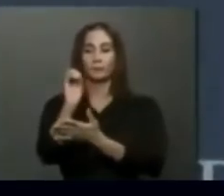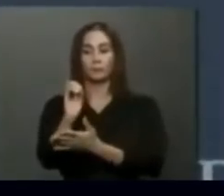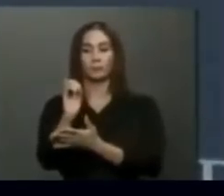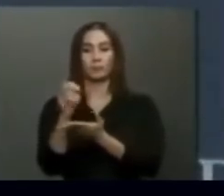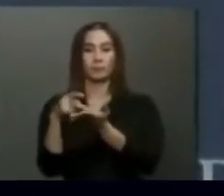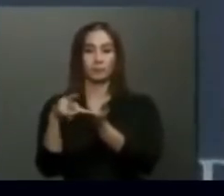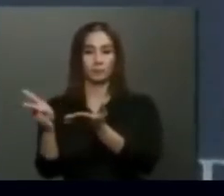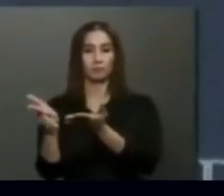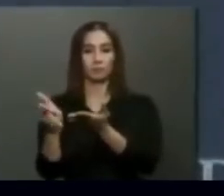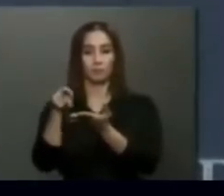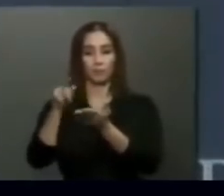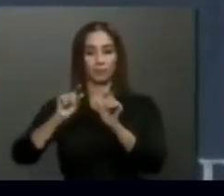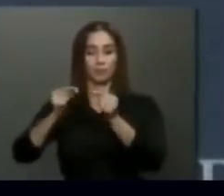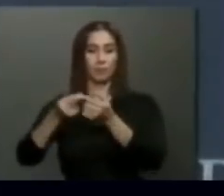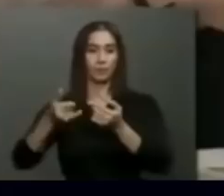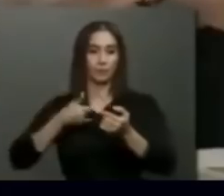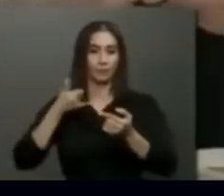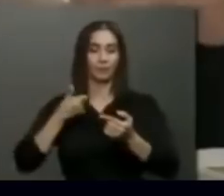jóvenes.